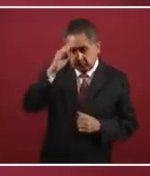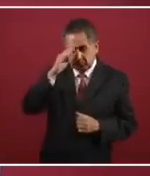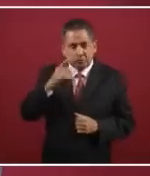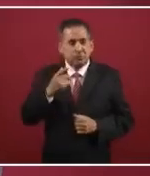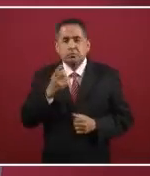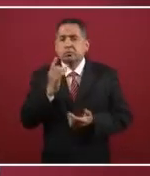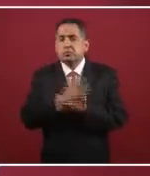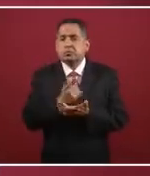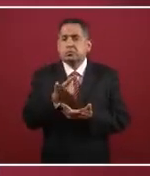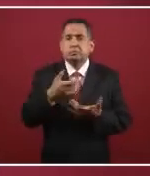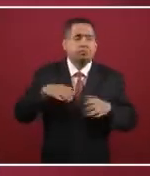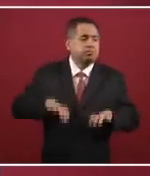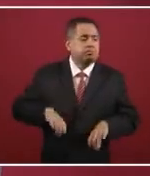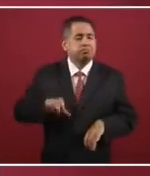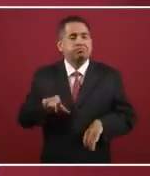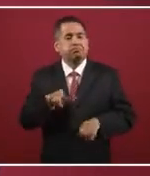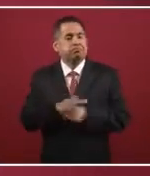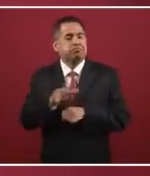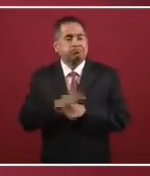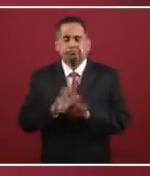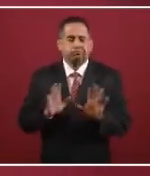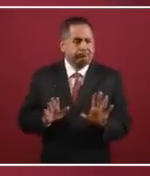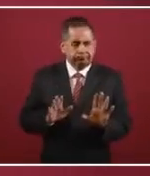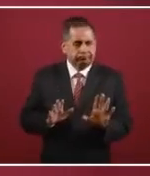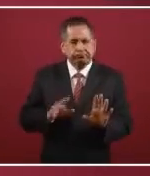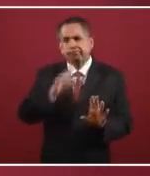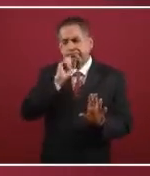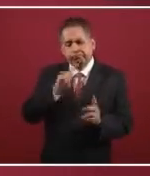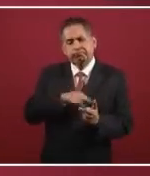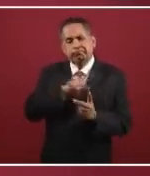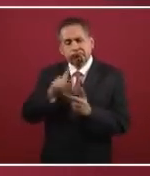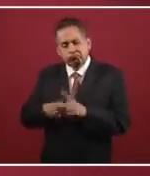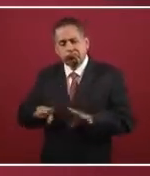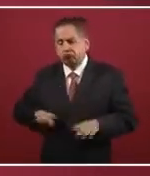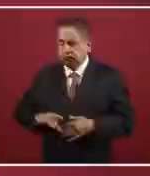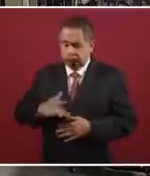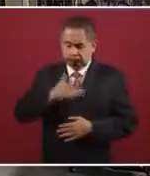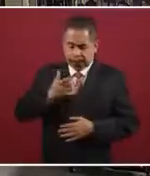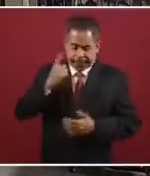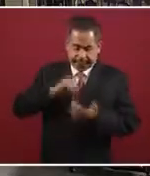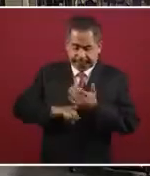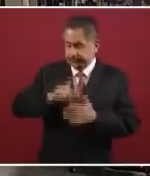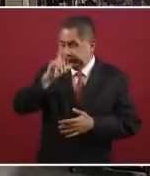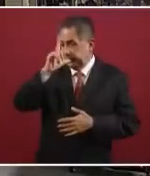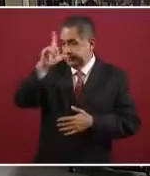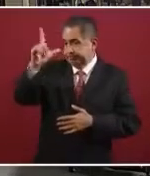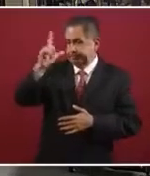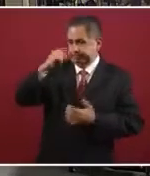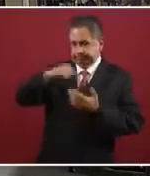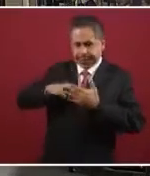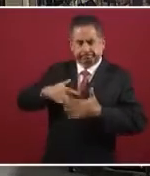material, sino buscar también el bienestar del alma.